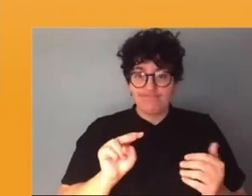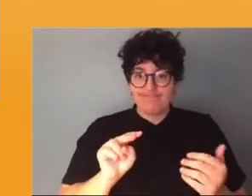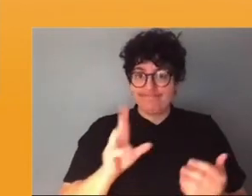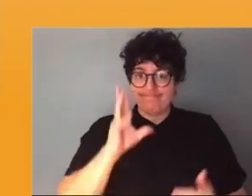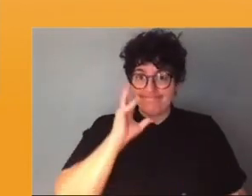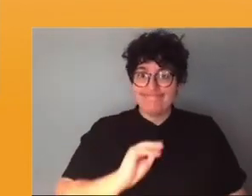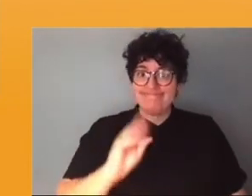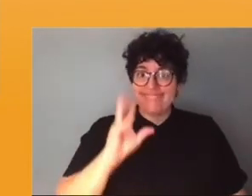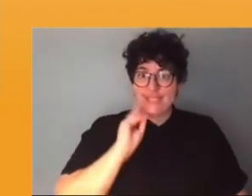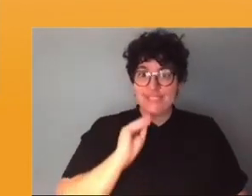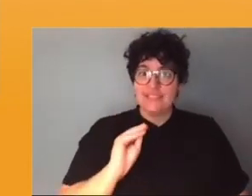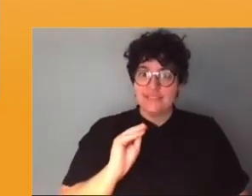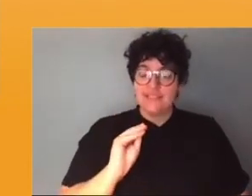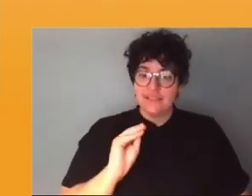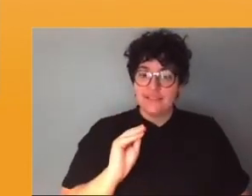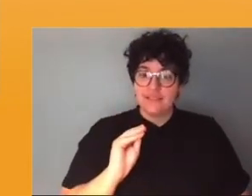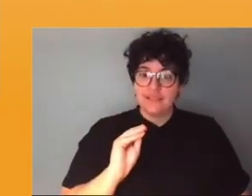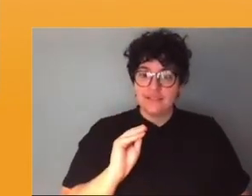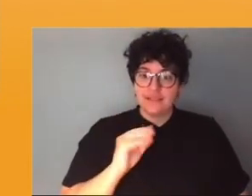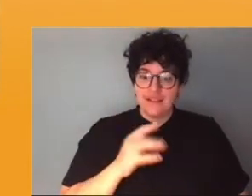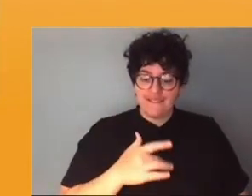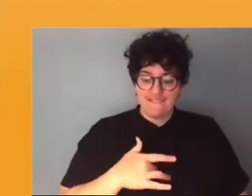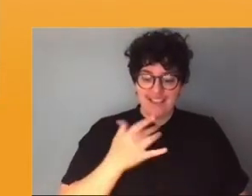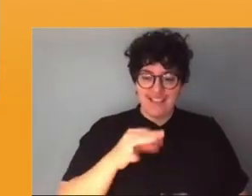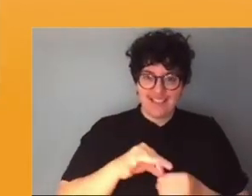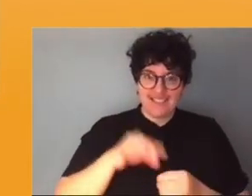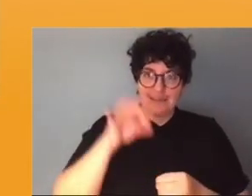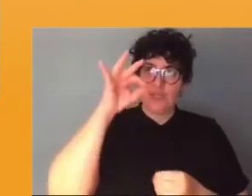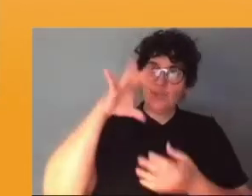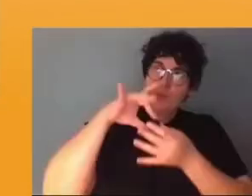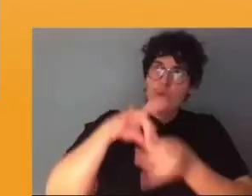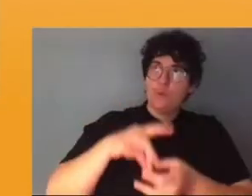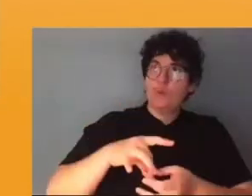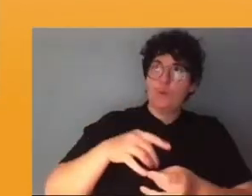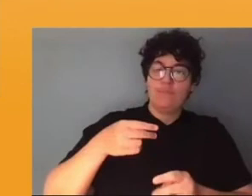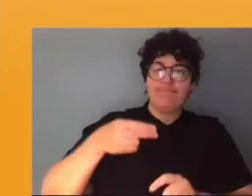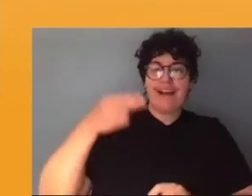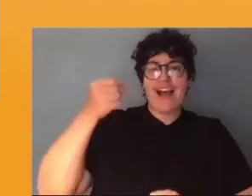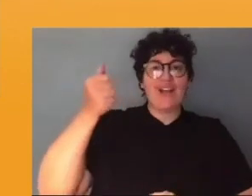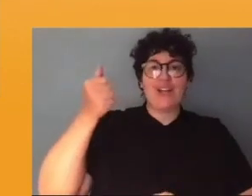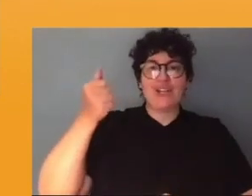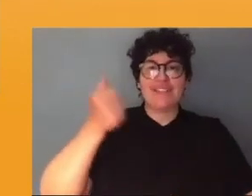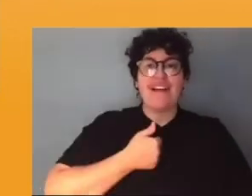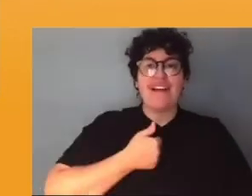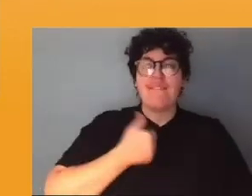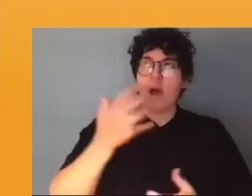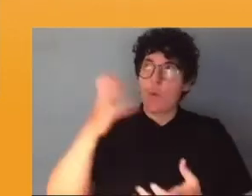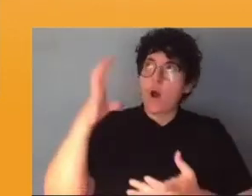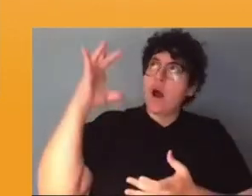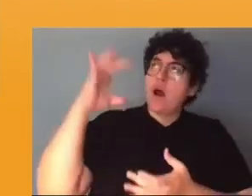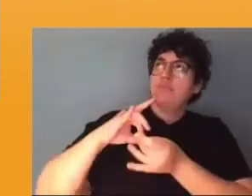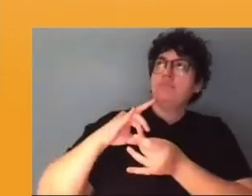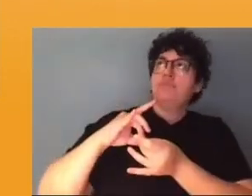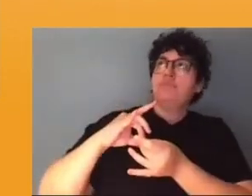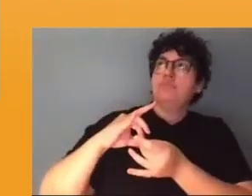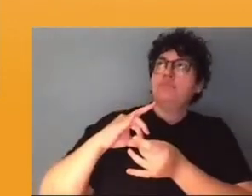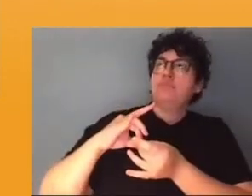poder experimentar esos momentos en los que pueda estar más conectada a un ser superior. Y